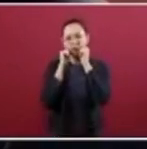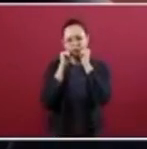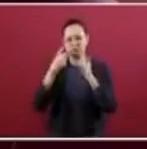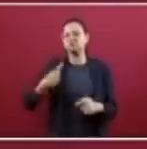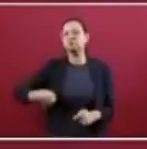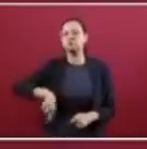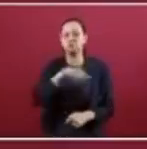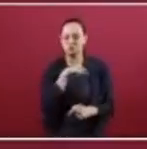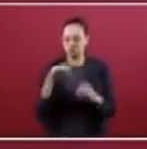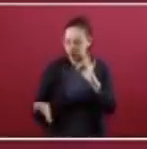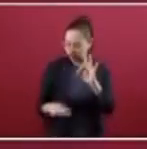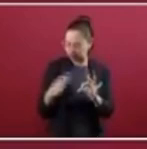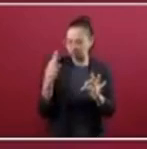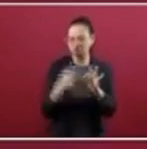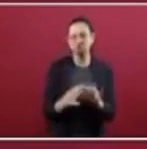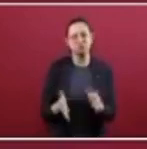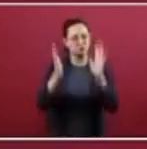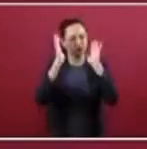Y lo mismo